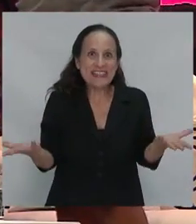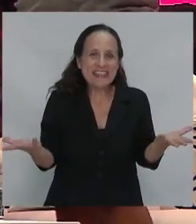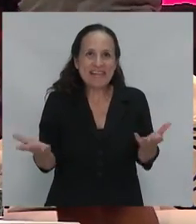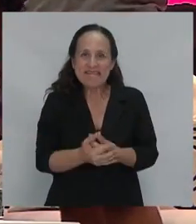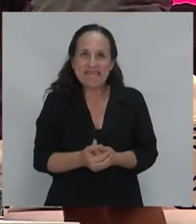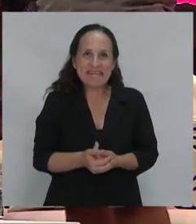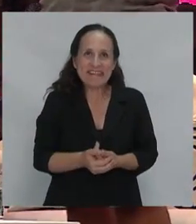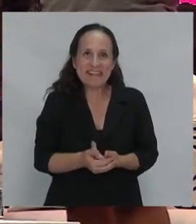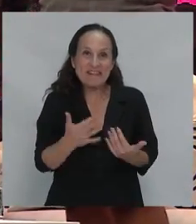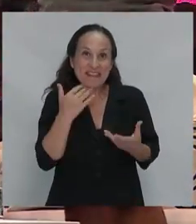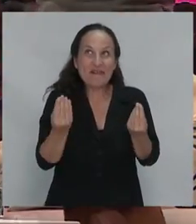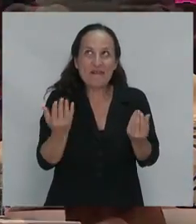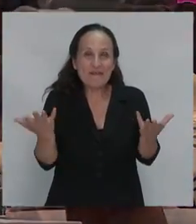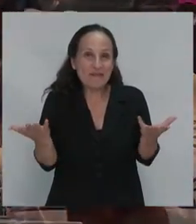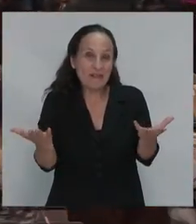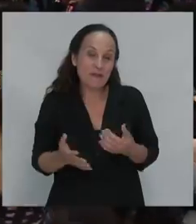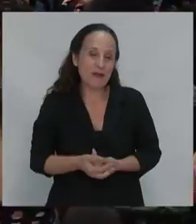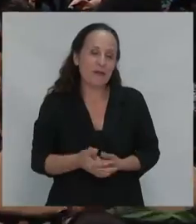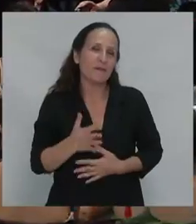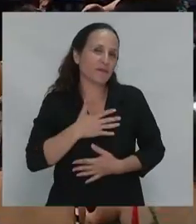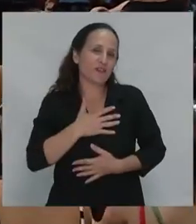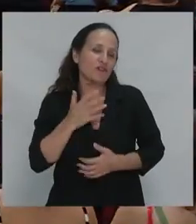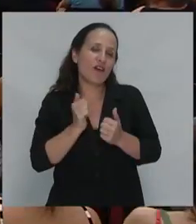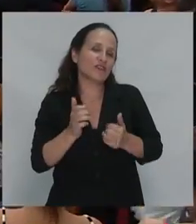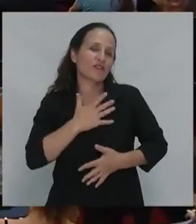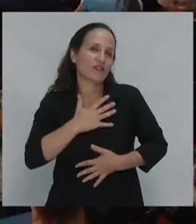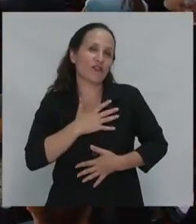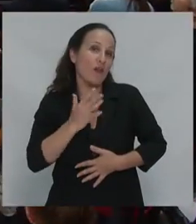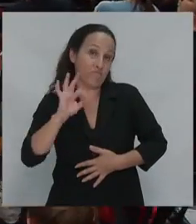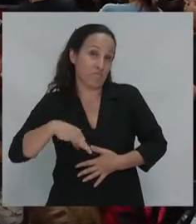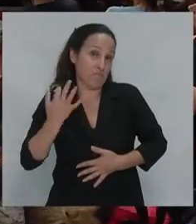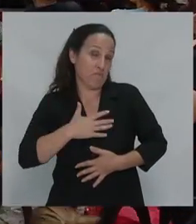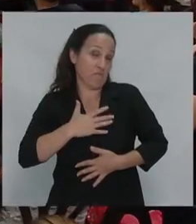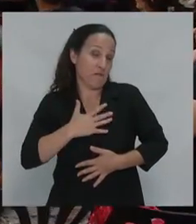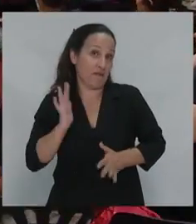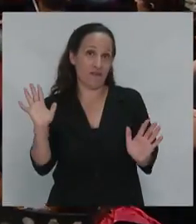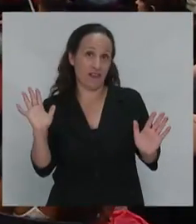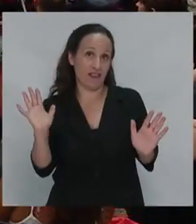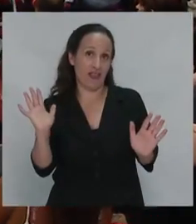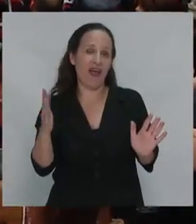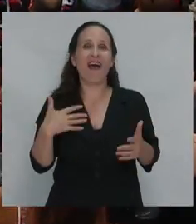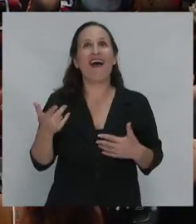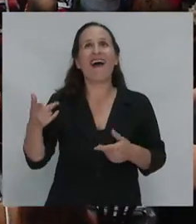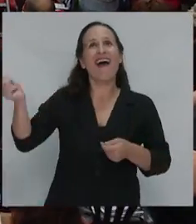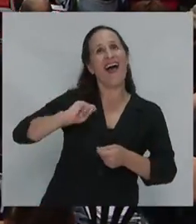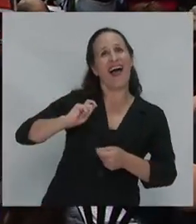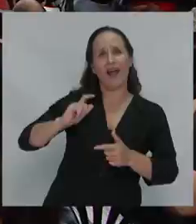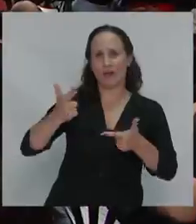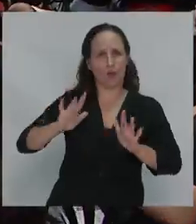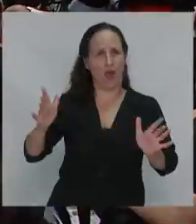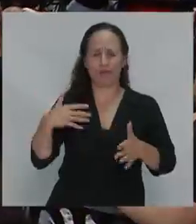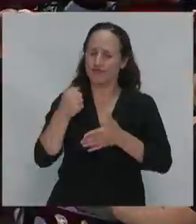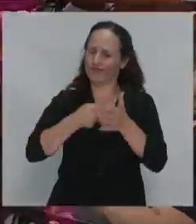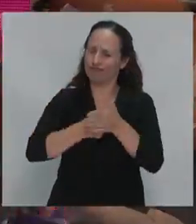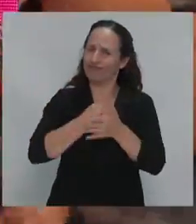pero bueno a ver yo la historia que tengo en la historia de vida nadie me ha regalado nada todo lo he